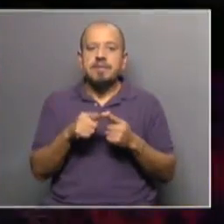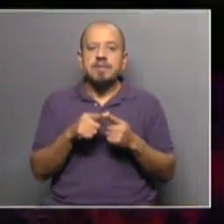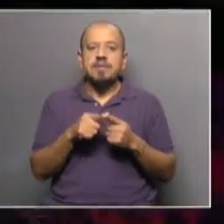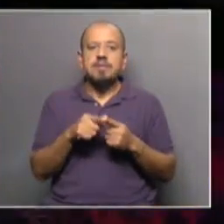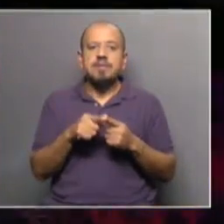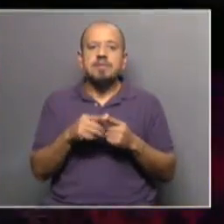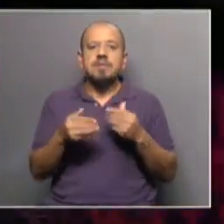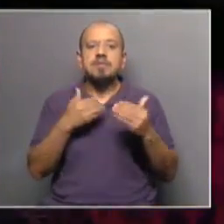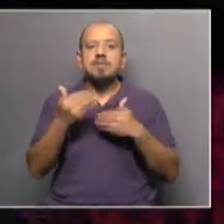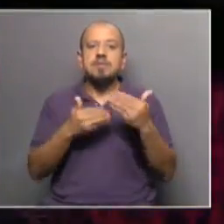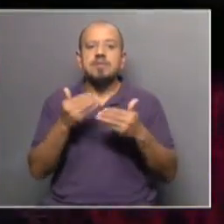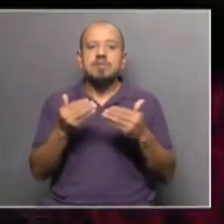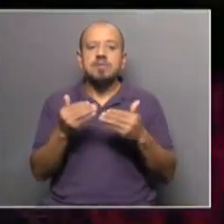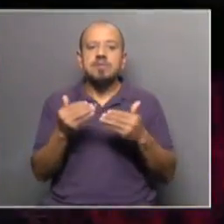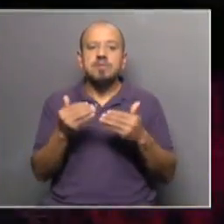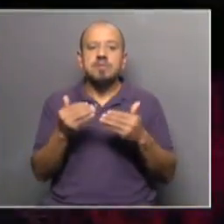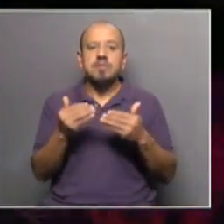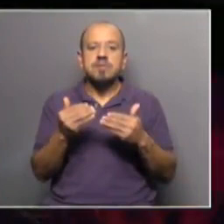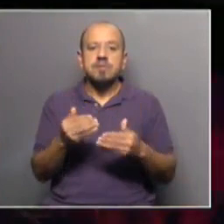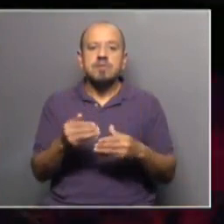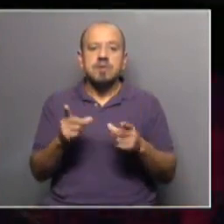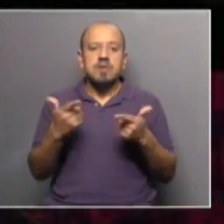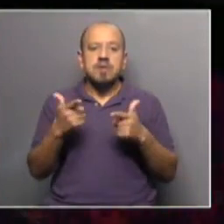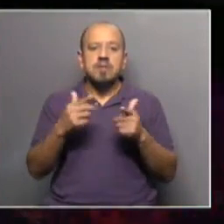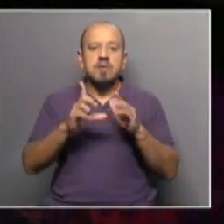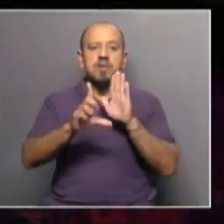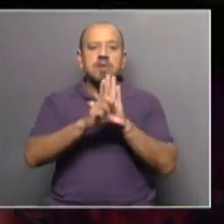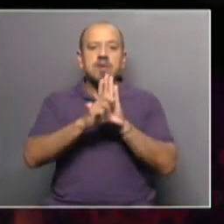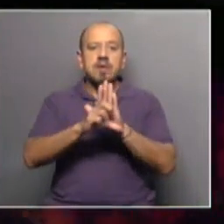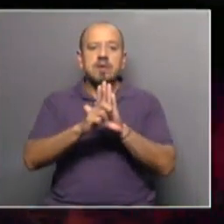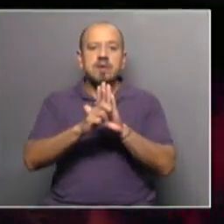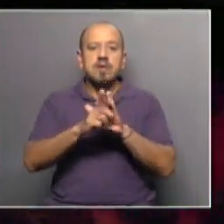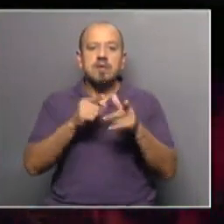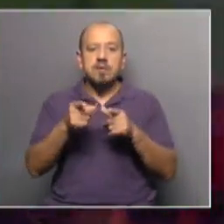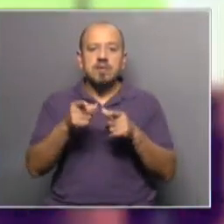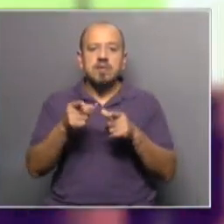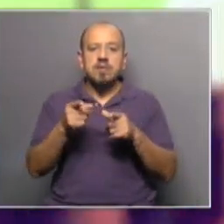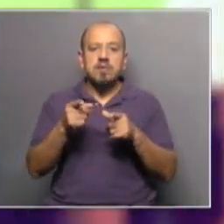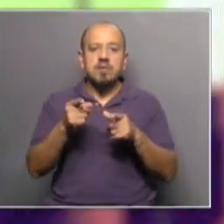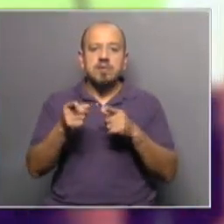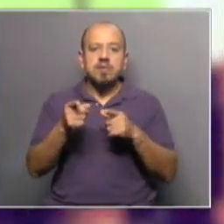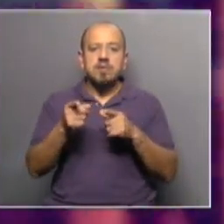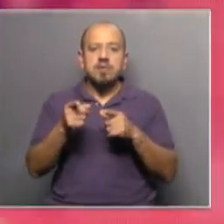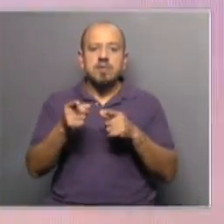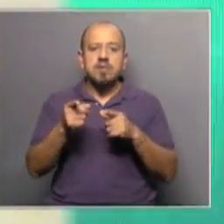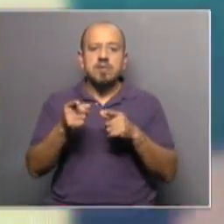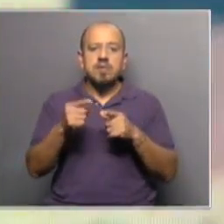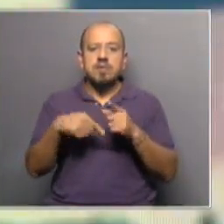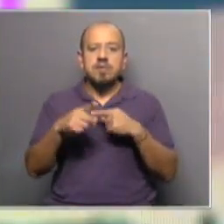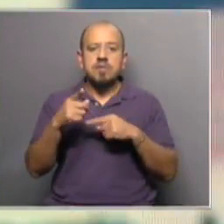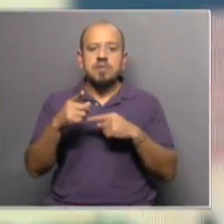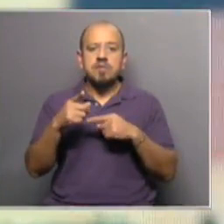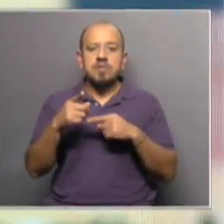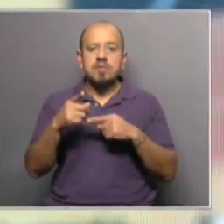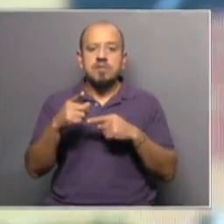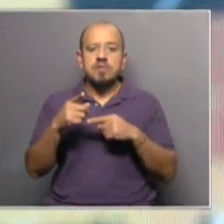que lo que me parece es que no hay una ley que diga, bueno, siempre funciona así. También tiene que ver con con los públicos que apoyan esos deportes,